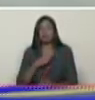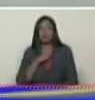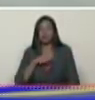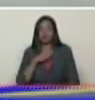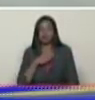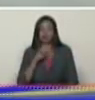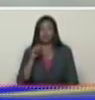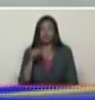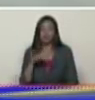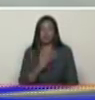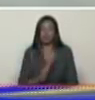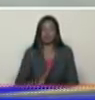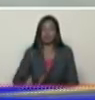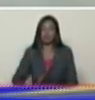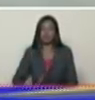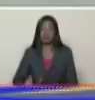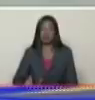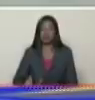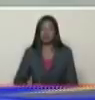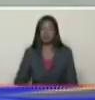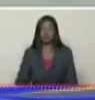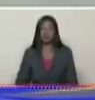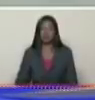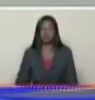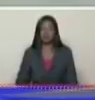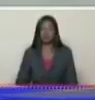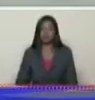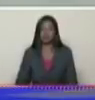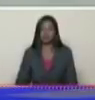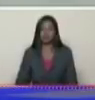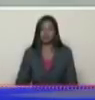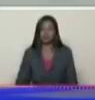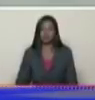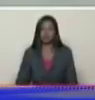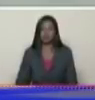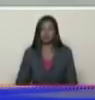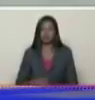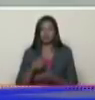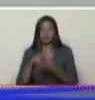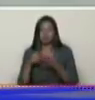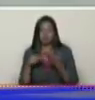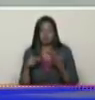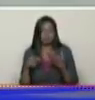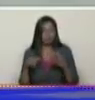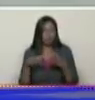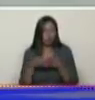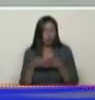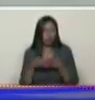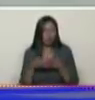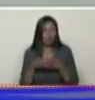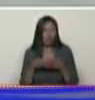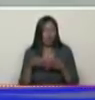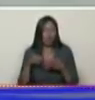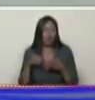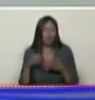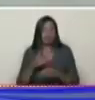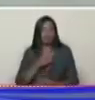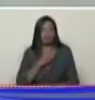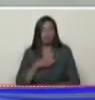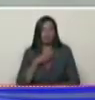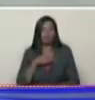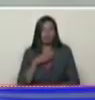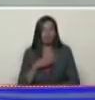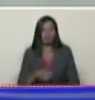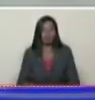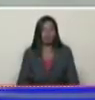También, presidente, el INAS, el IDENA y Negra Hipólita, conjuntamente